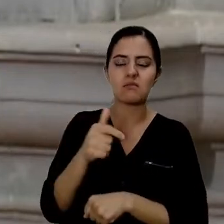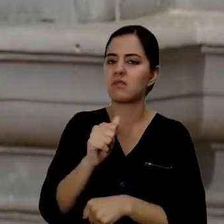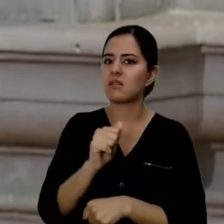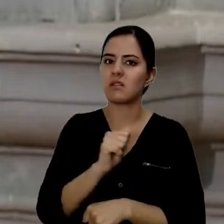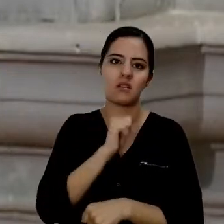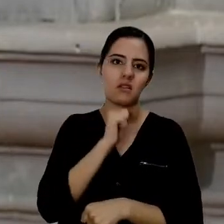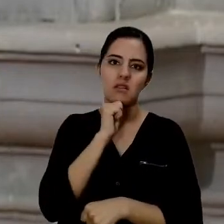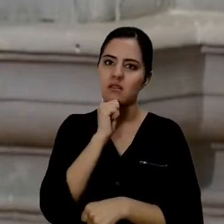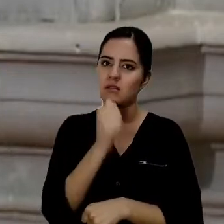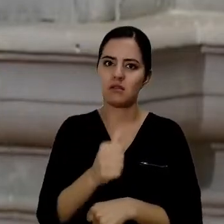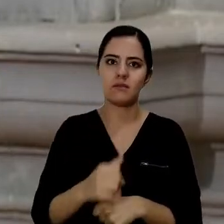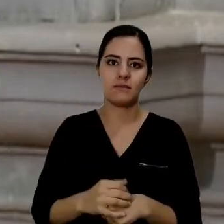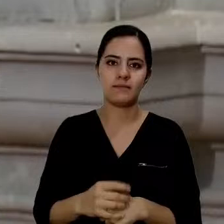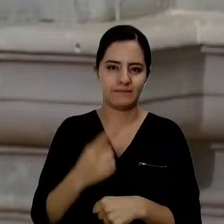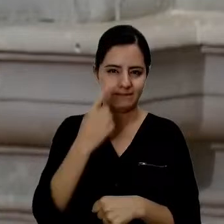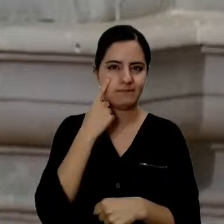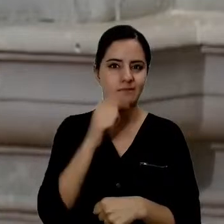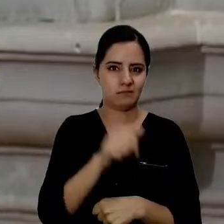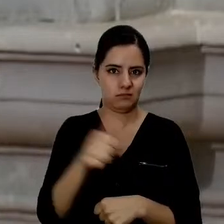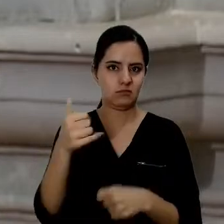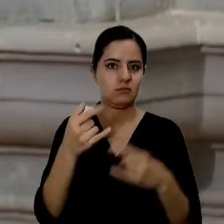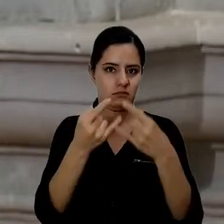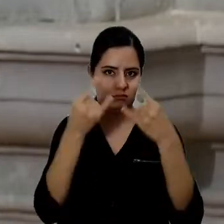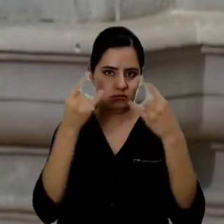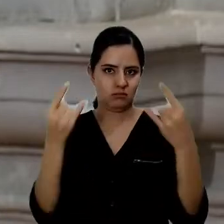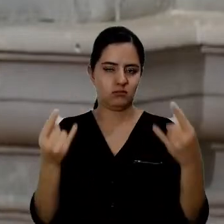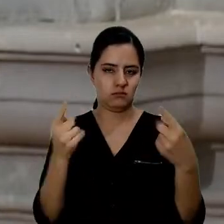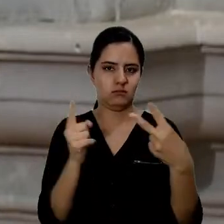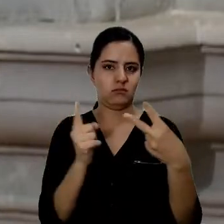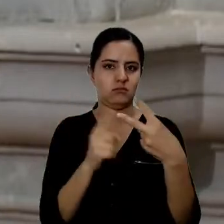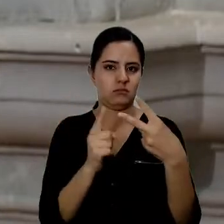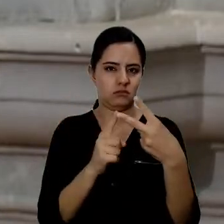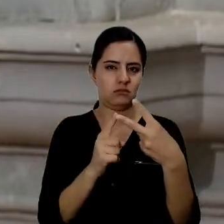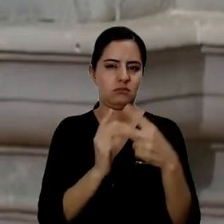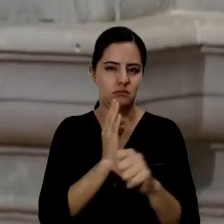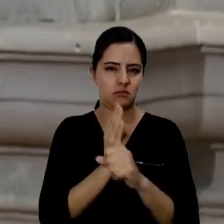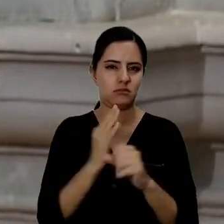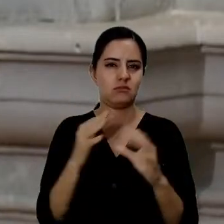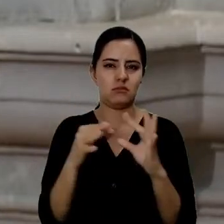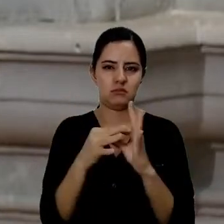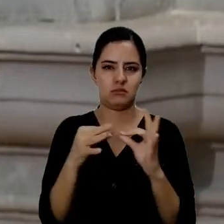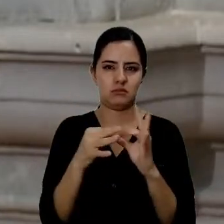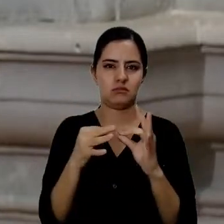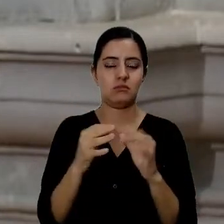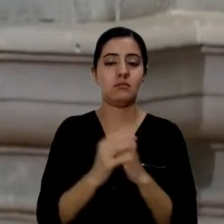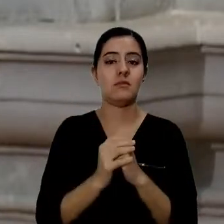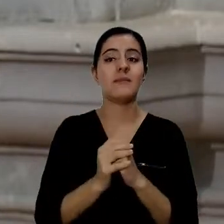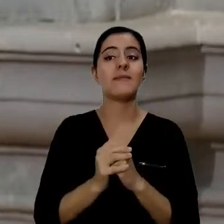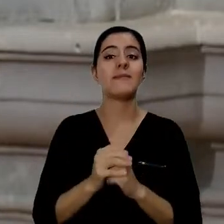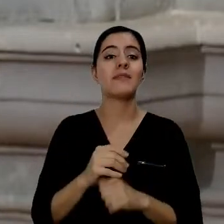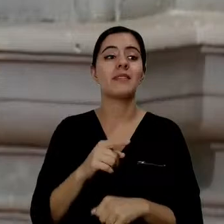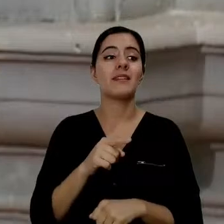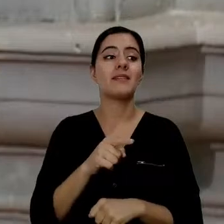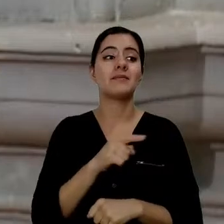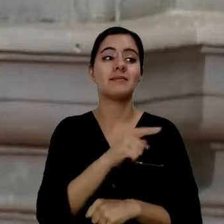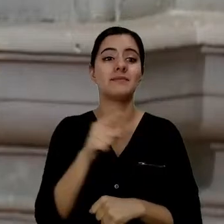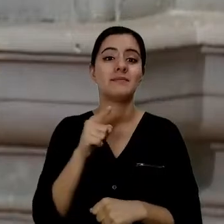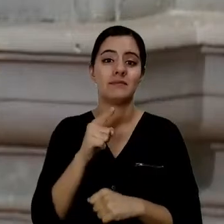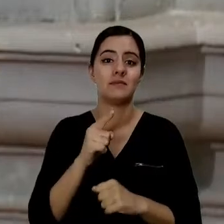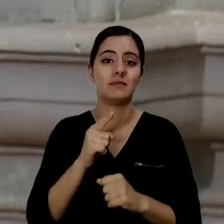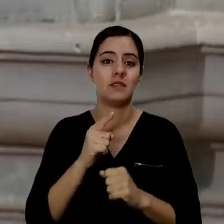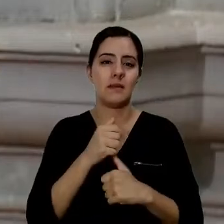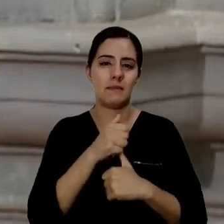Segundo evento histórico que quiero relatar aquí, de que nuestras fuerzas castrenses no merecen